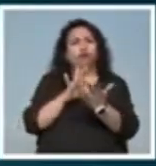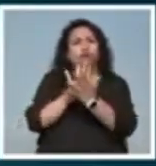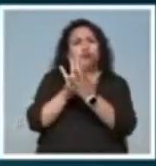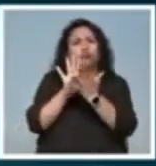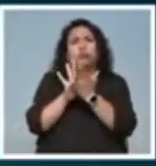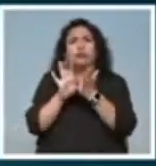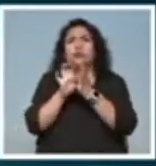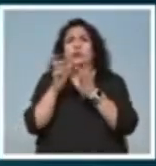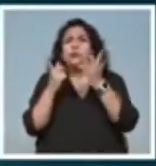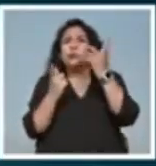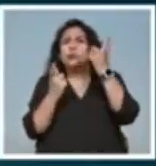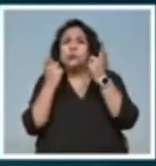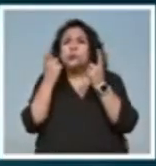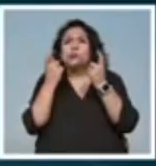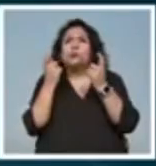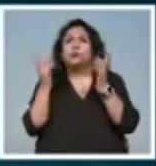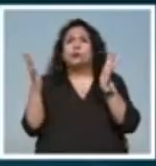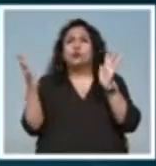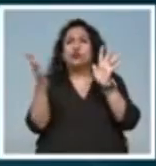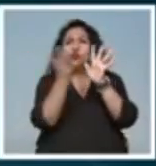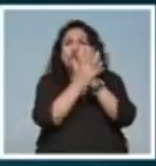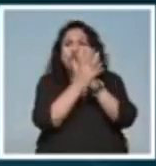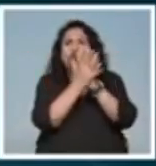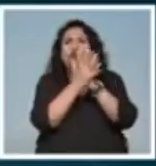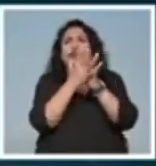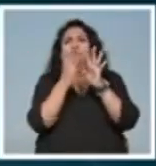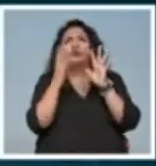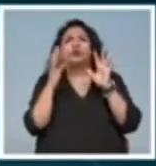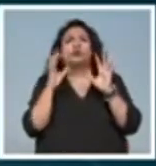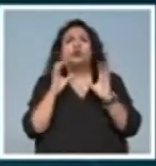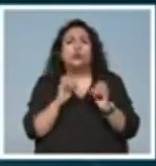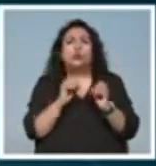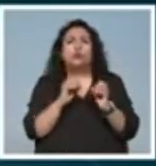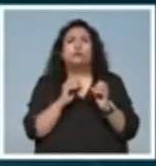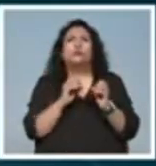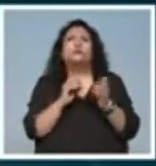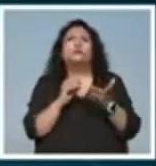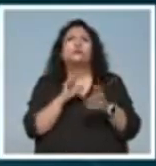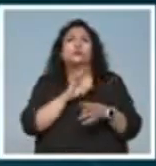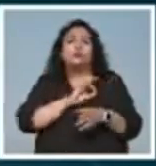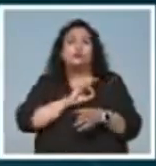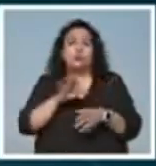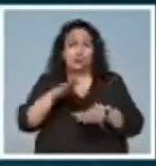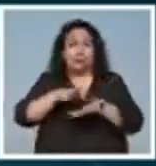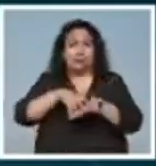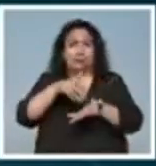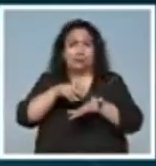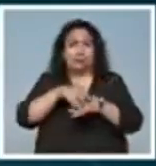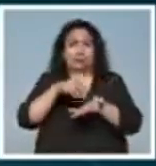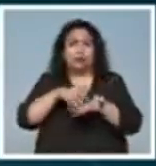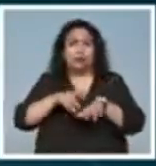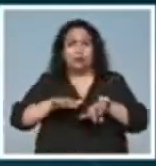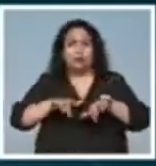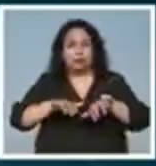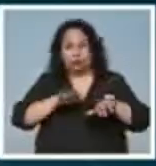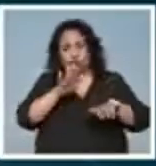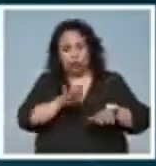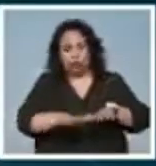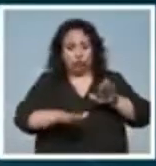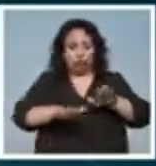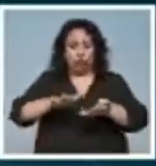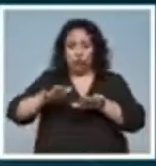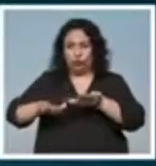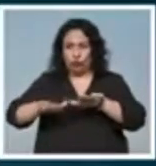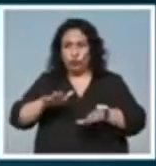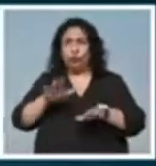como a través de gestos como poner la mano encima, en alguna otra van a poder a través de los pies tocar un piano o también van